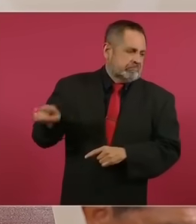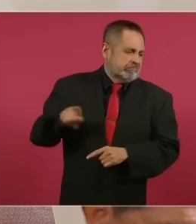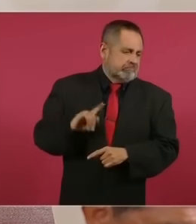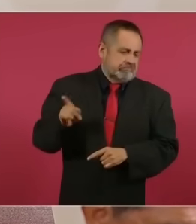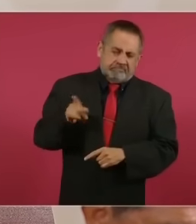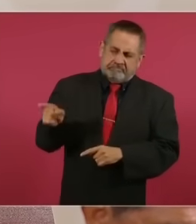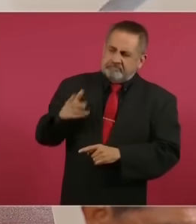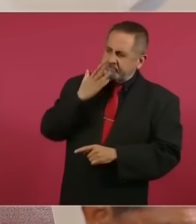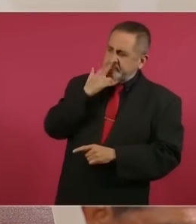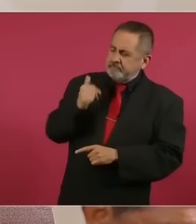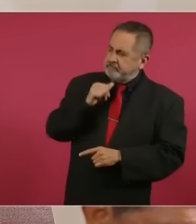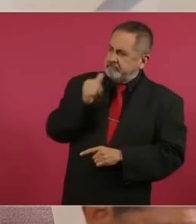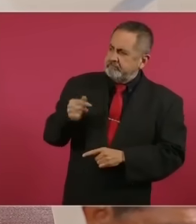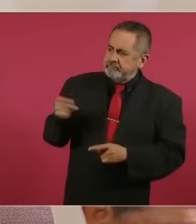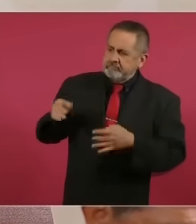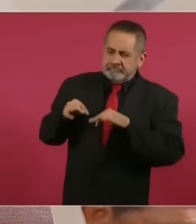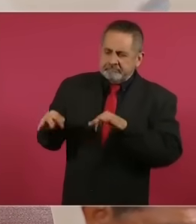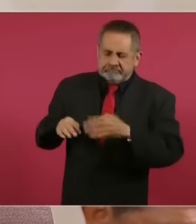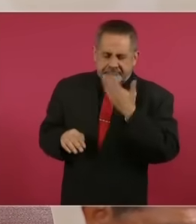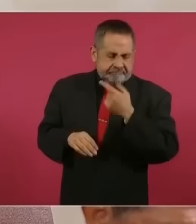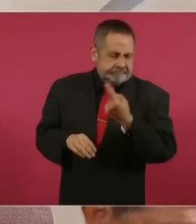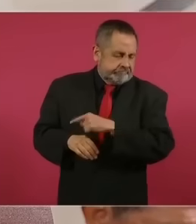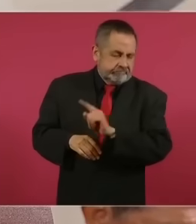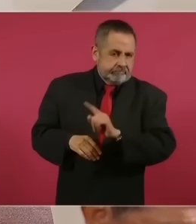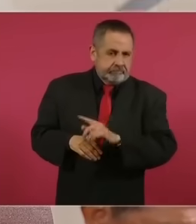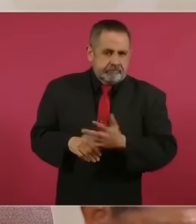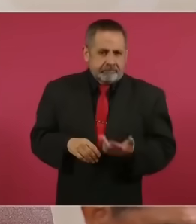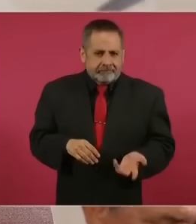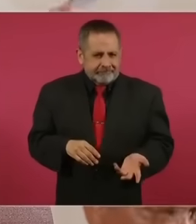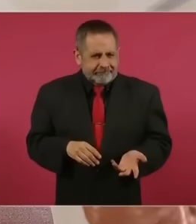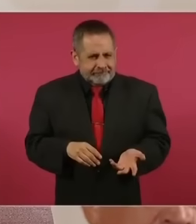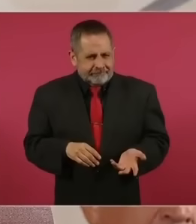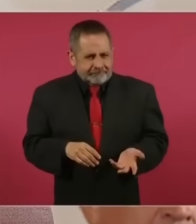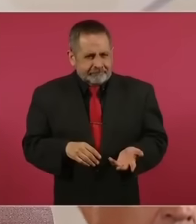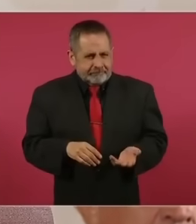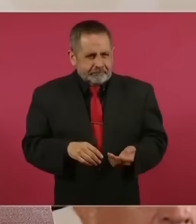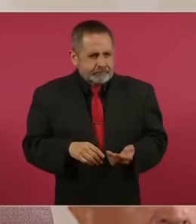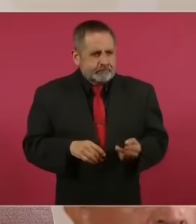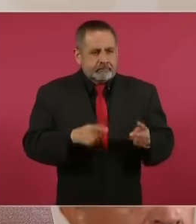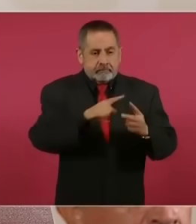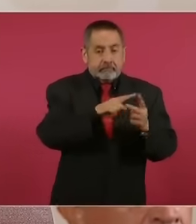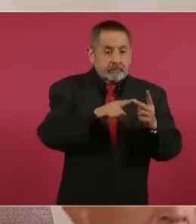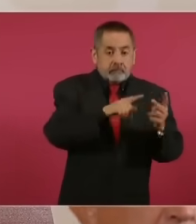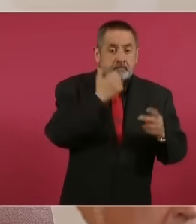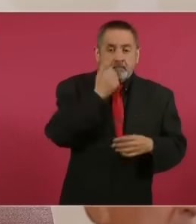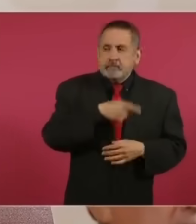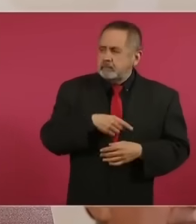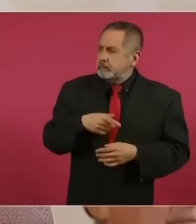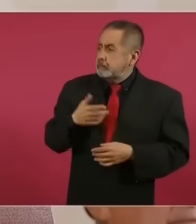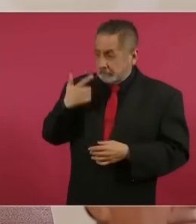de que no hacemos nada, es que están esperando decir, es lo mismo